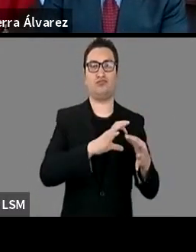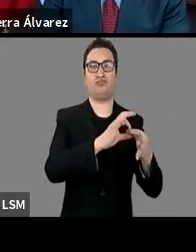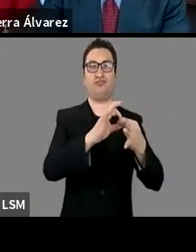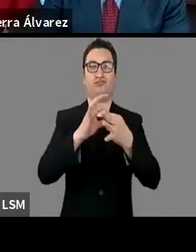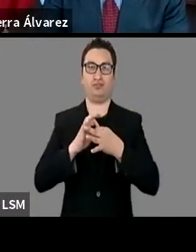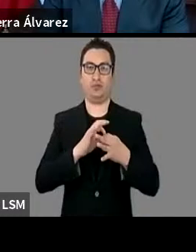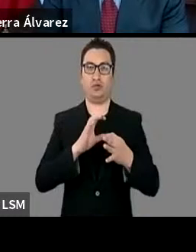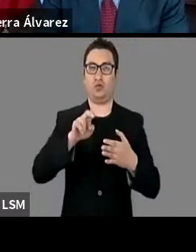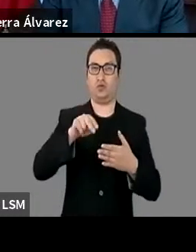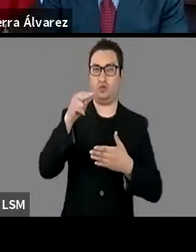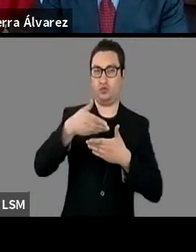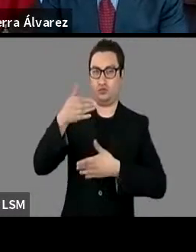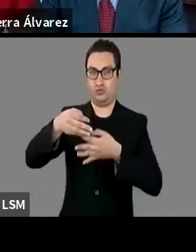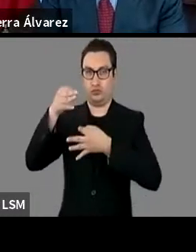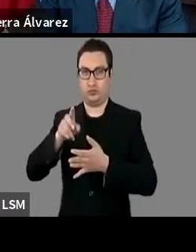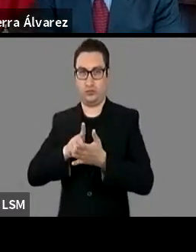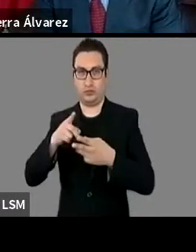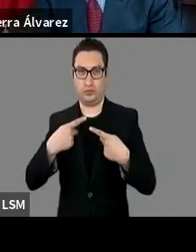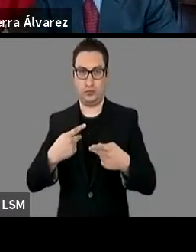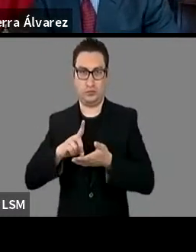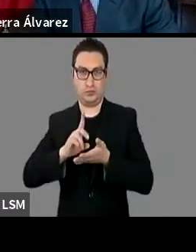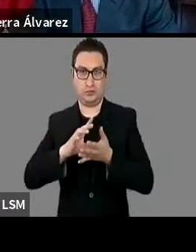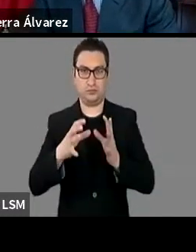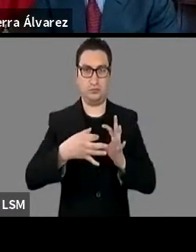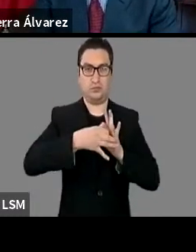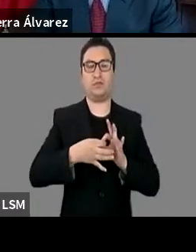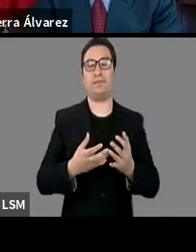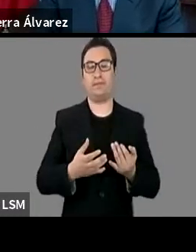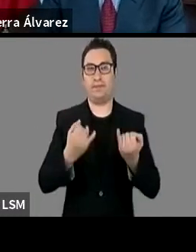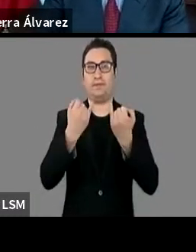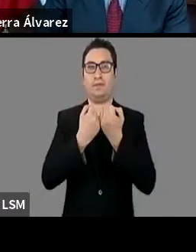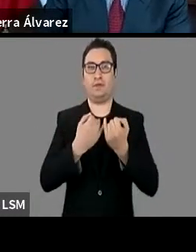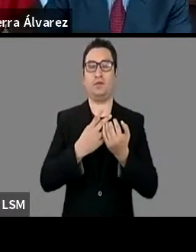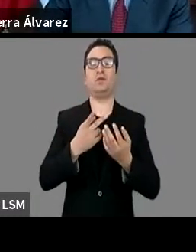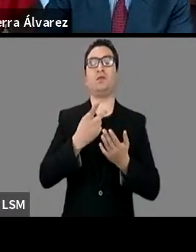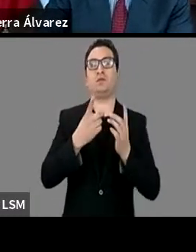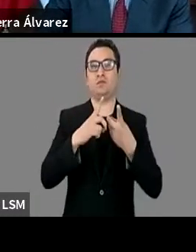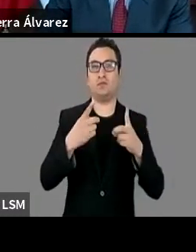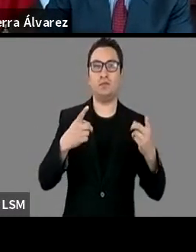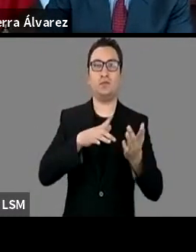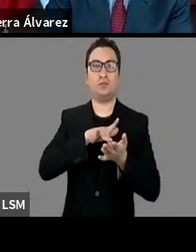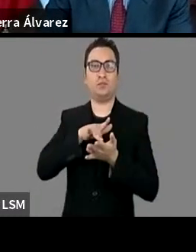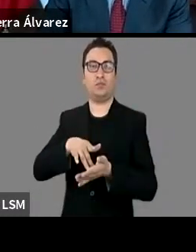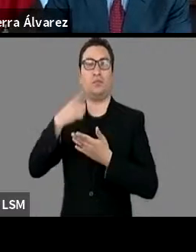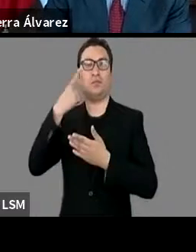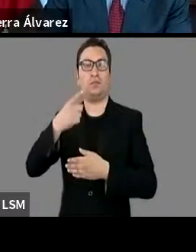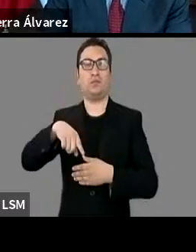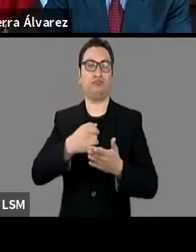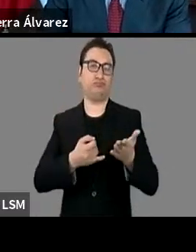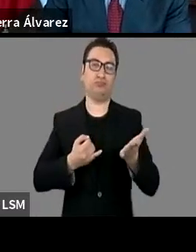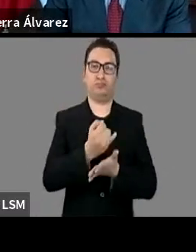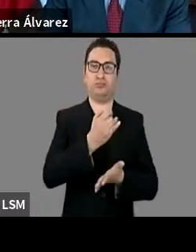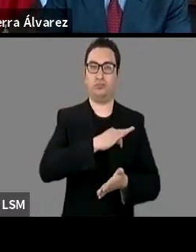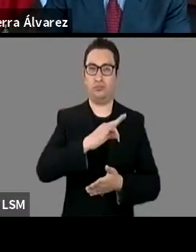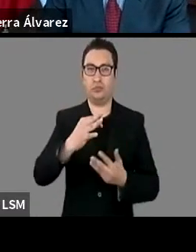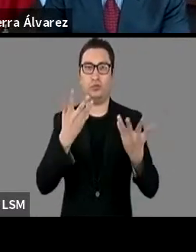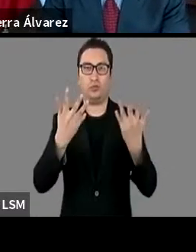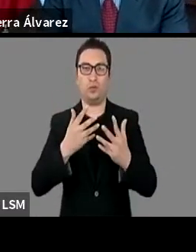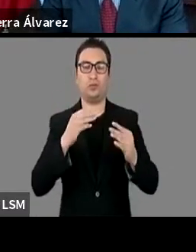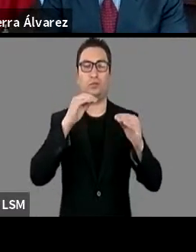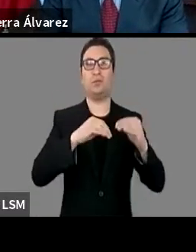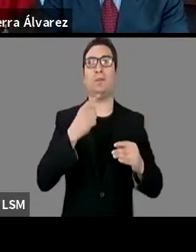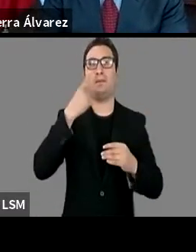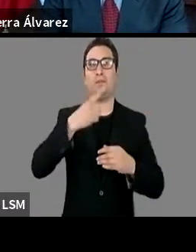apoyos especializados para la toma de decisiones, la creación de mecanismos de acceso a la justicia que tutelen la igualdad